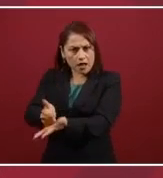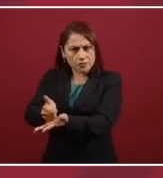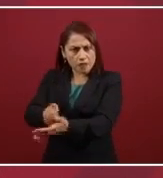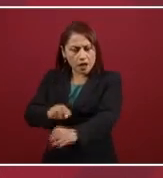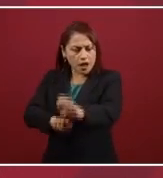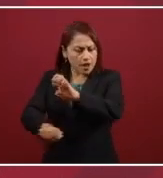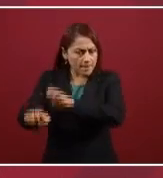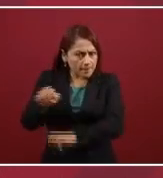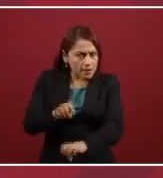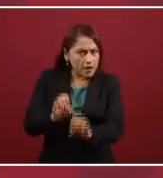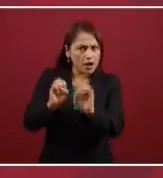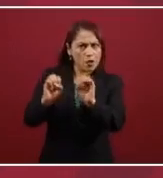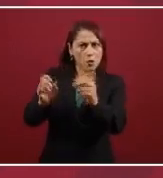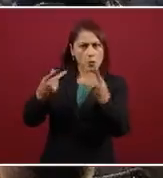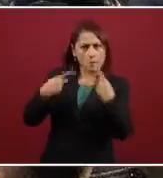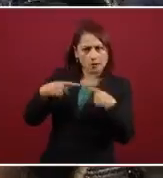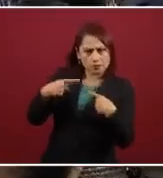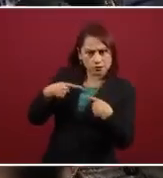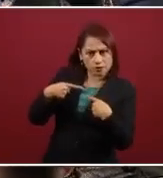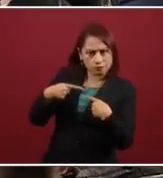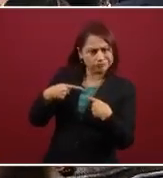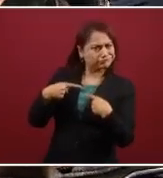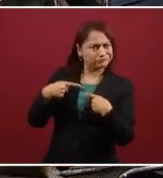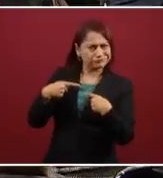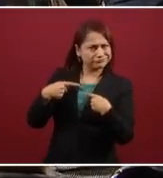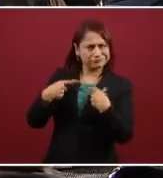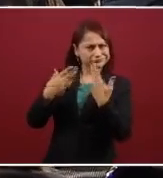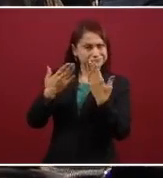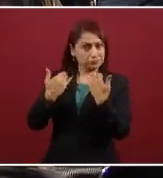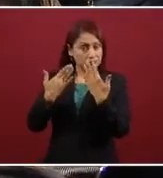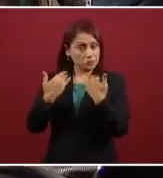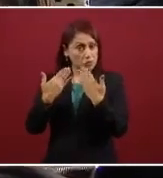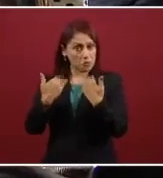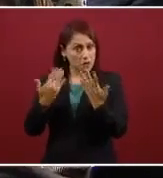empresas o de personas, ¿no? No.